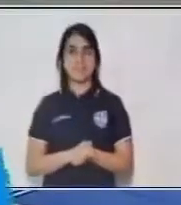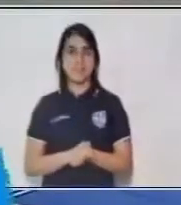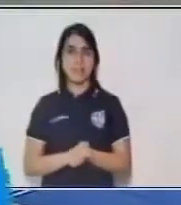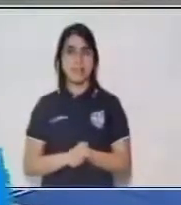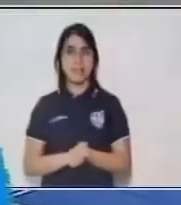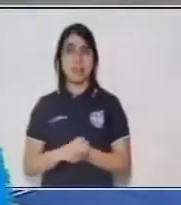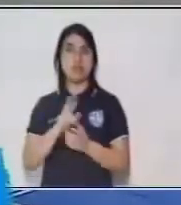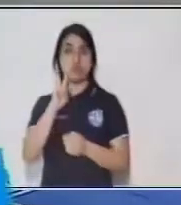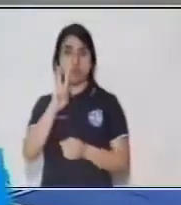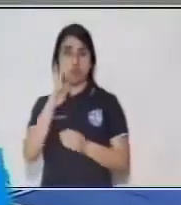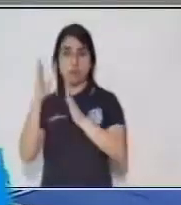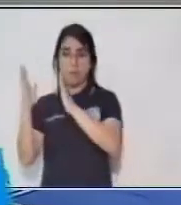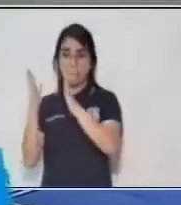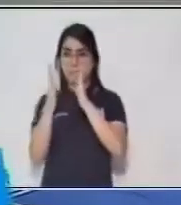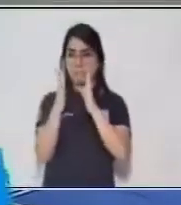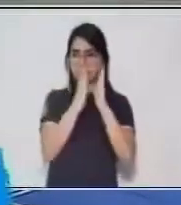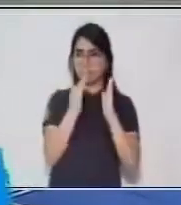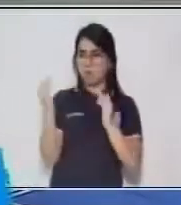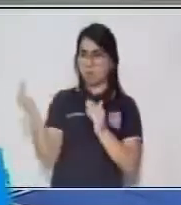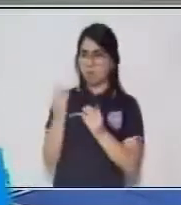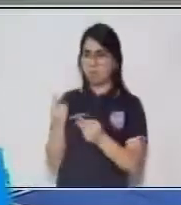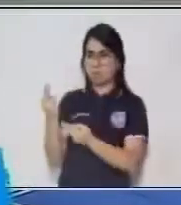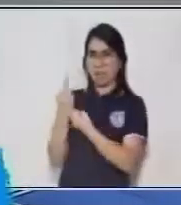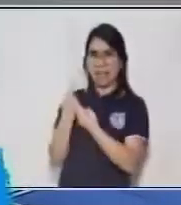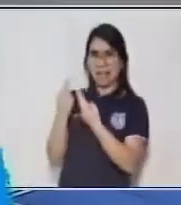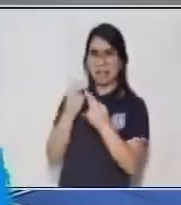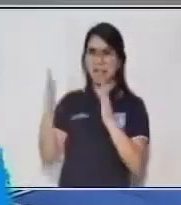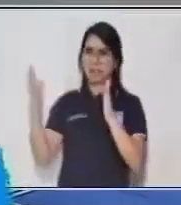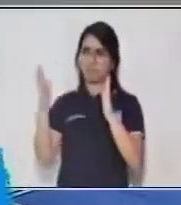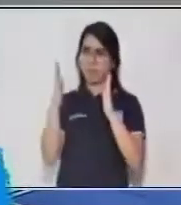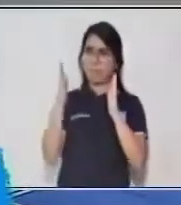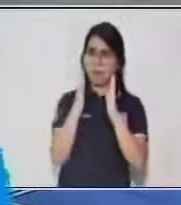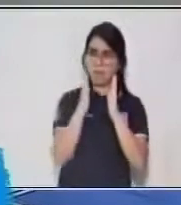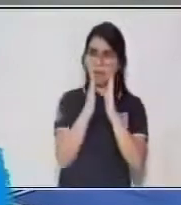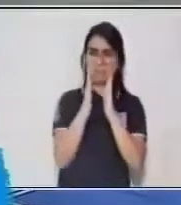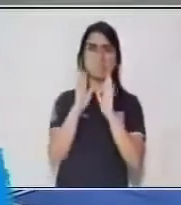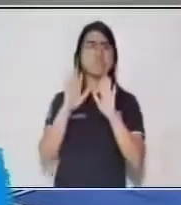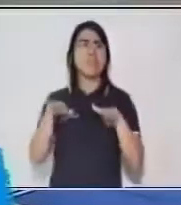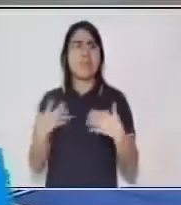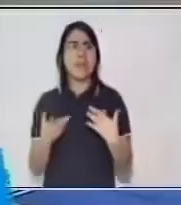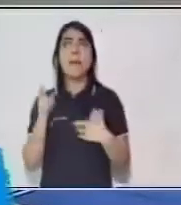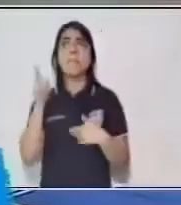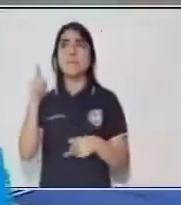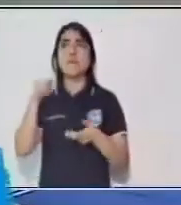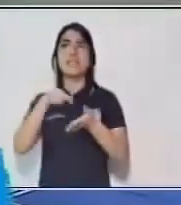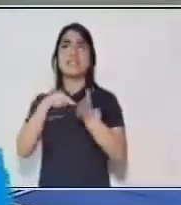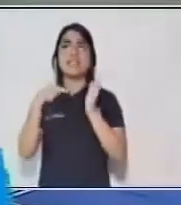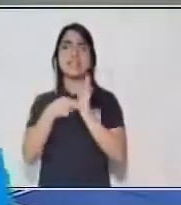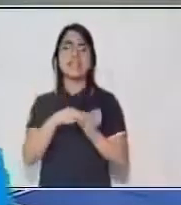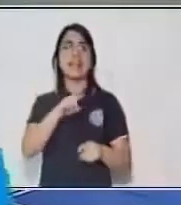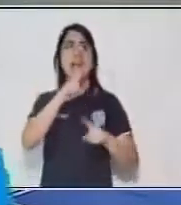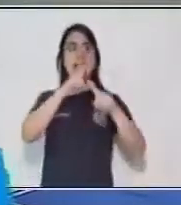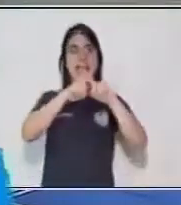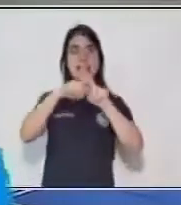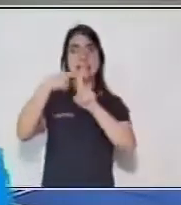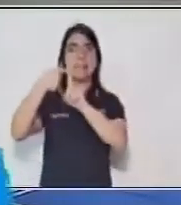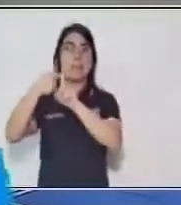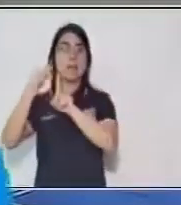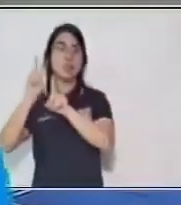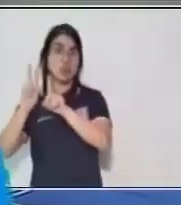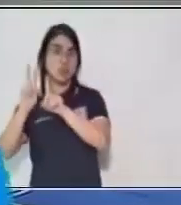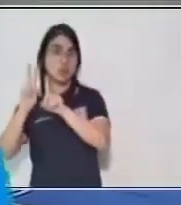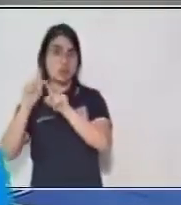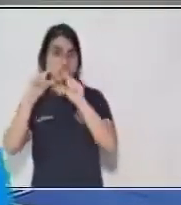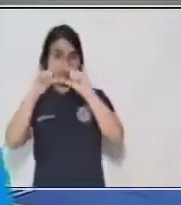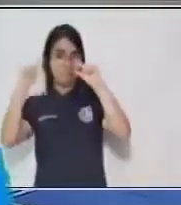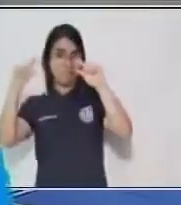2. Nos corremos 2 espacios a la izquierda. ¿Y cómo graficaríamos esta función?